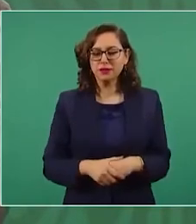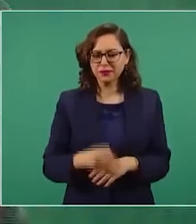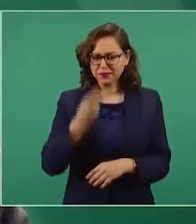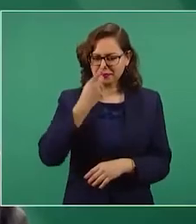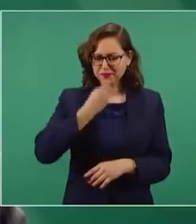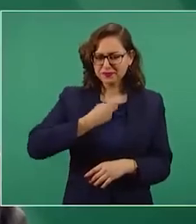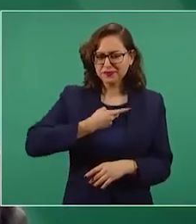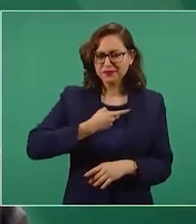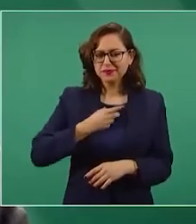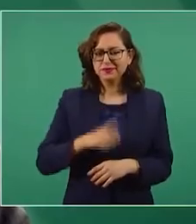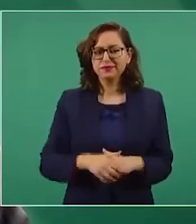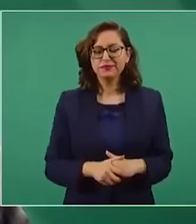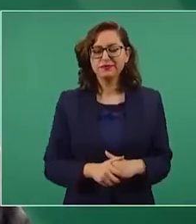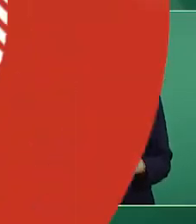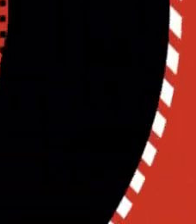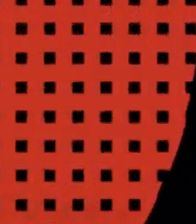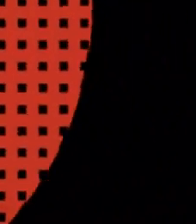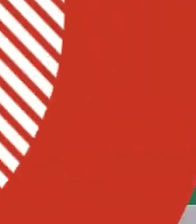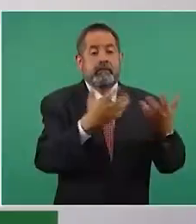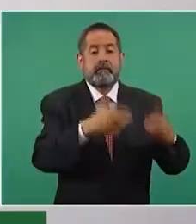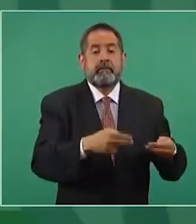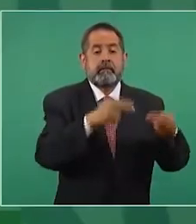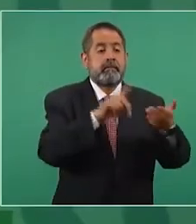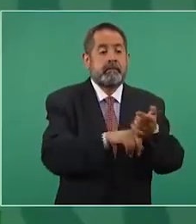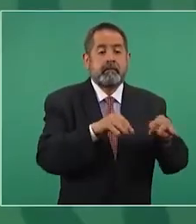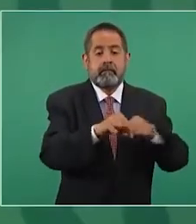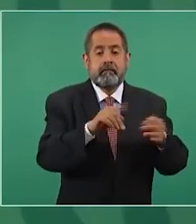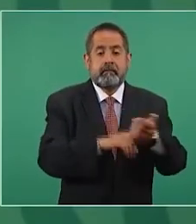ese asunto?